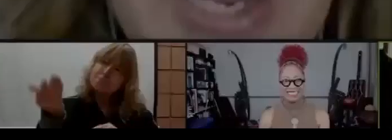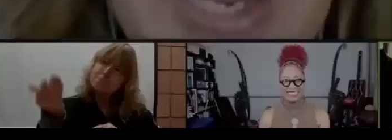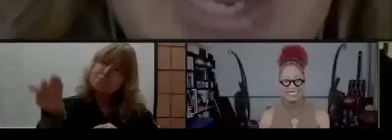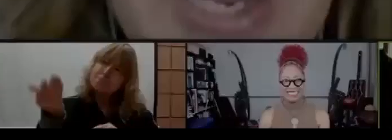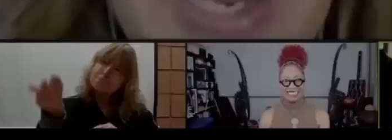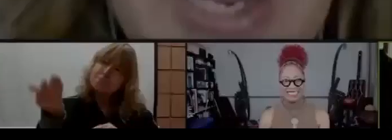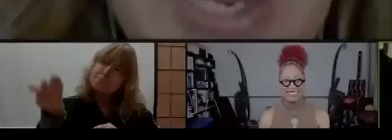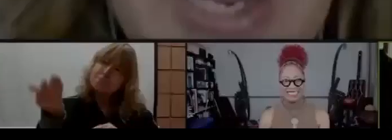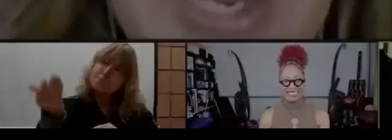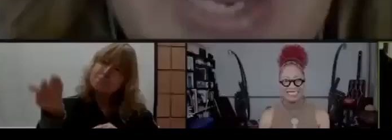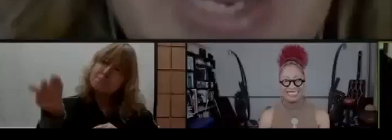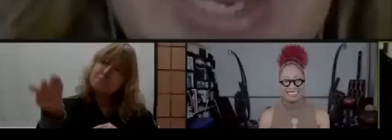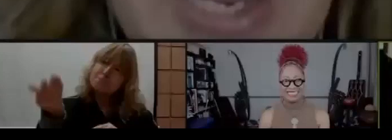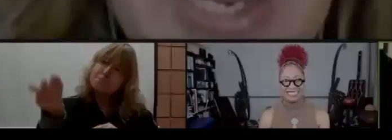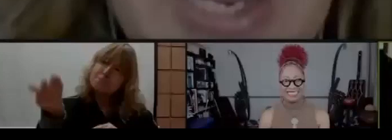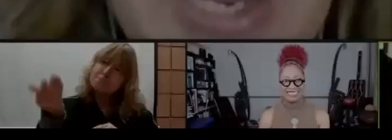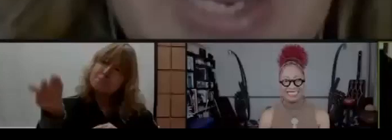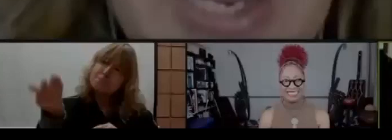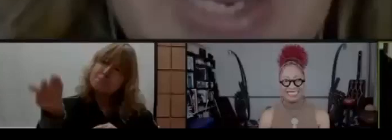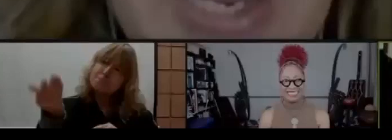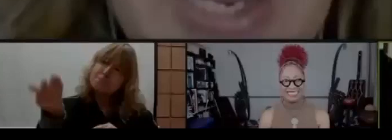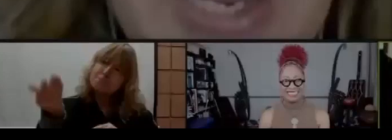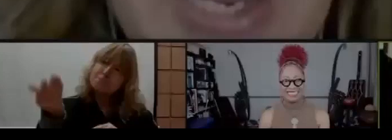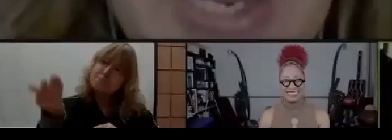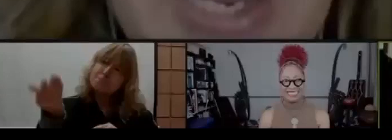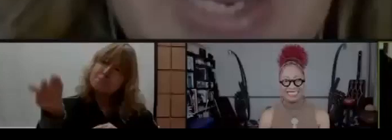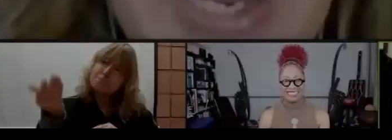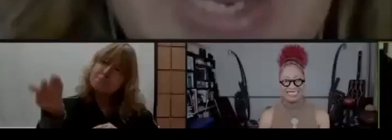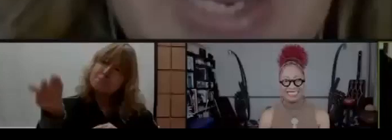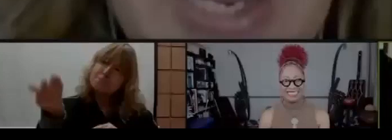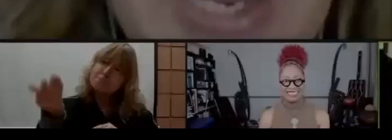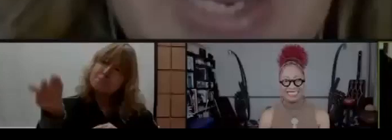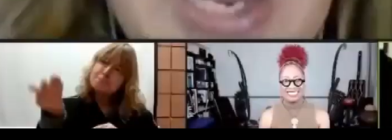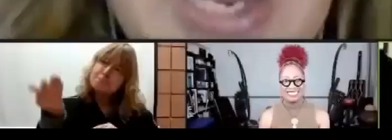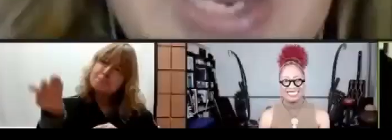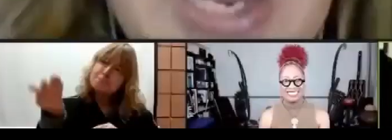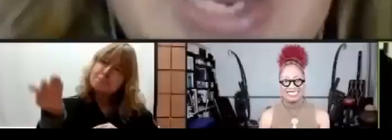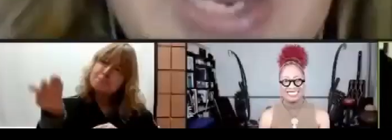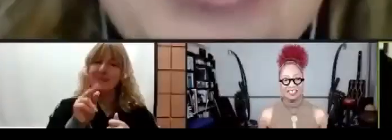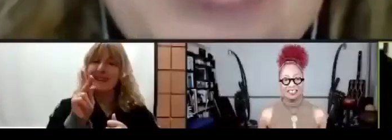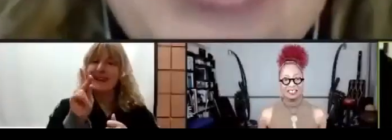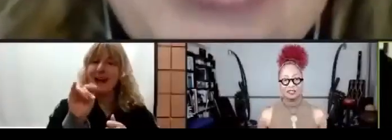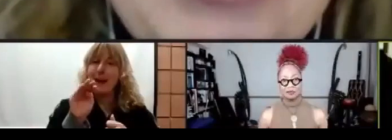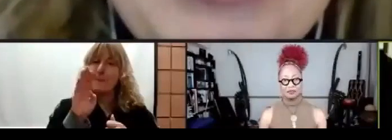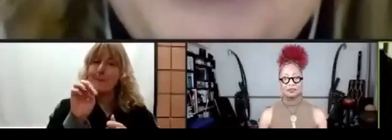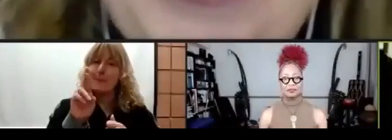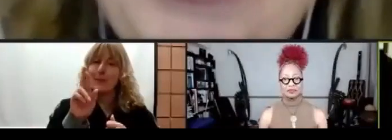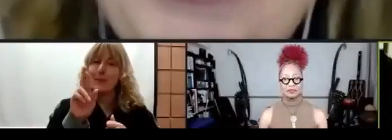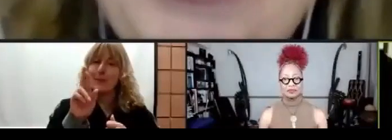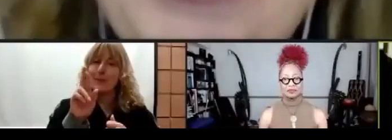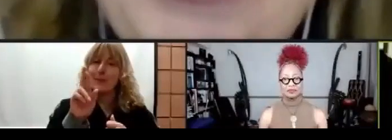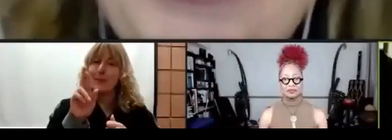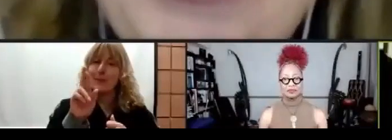un problemita con la conexión del vídeo de ahorita y resume el vídeo en vivo